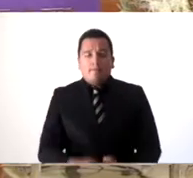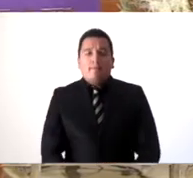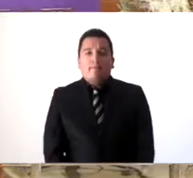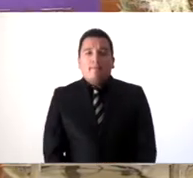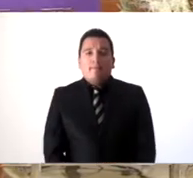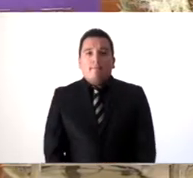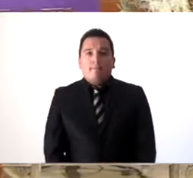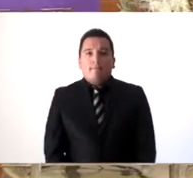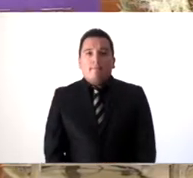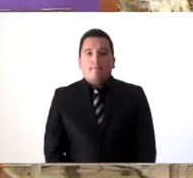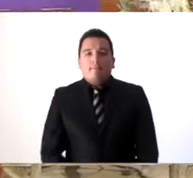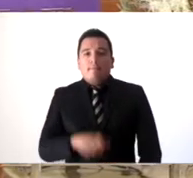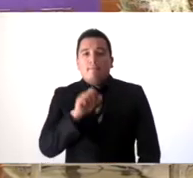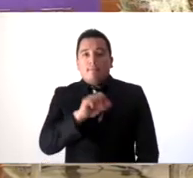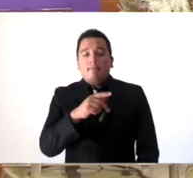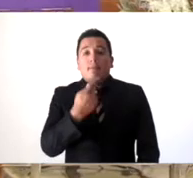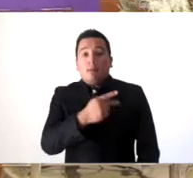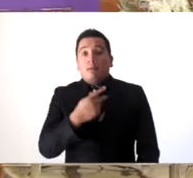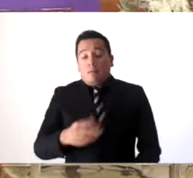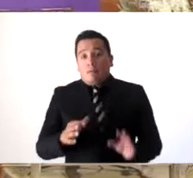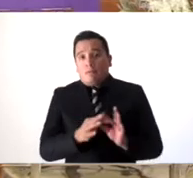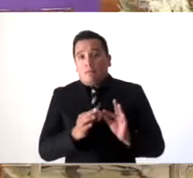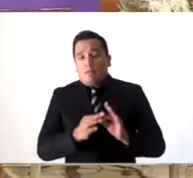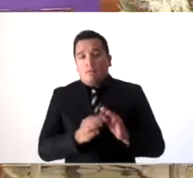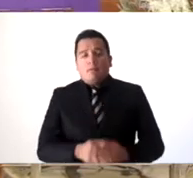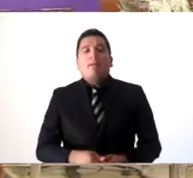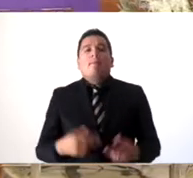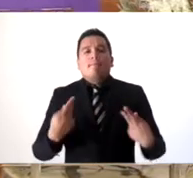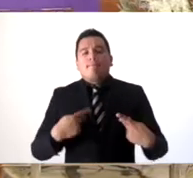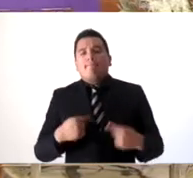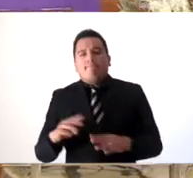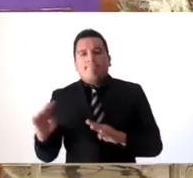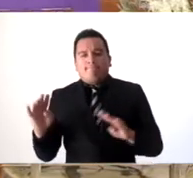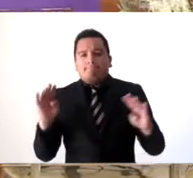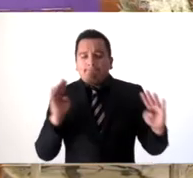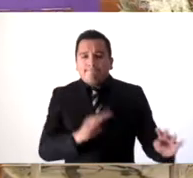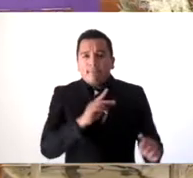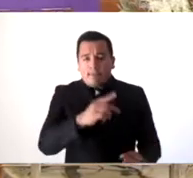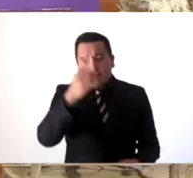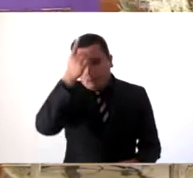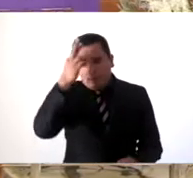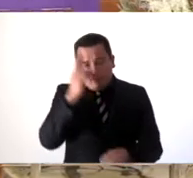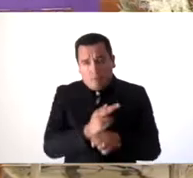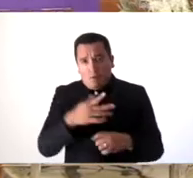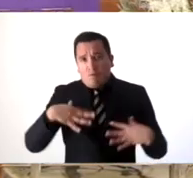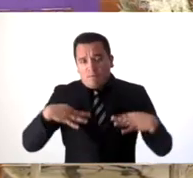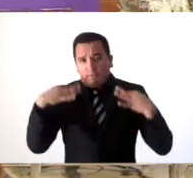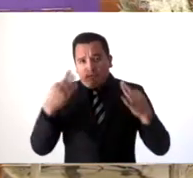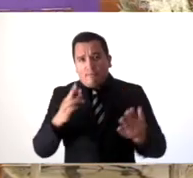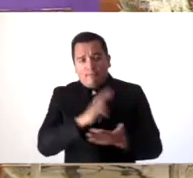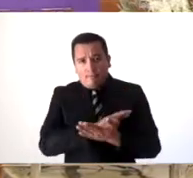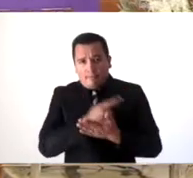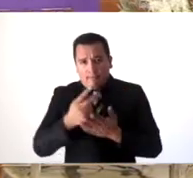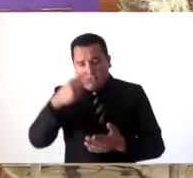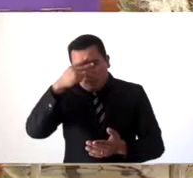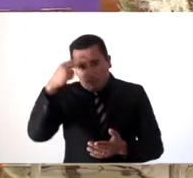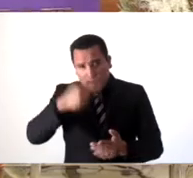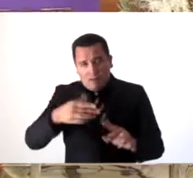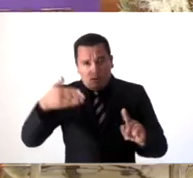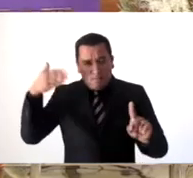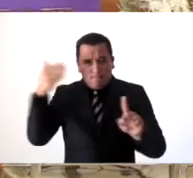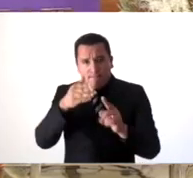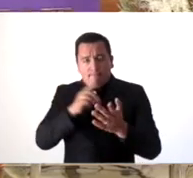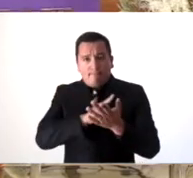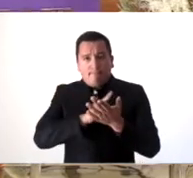Nacional Autónoma de México. Y también queremos destacar, estimados radioescuchas, que es director fundador de la Revista Mexicana